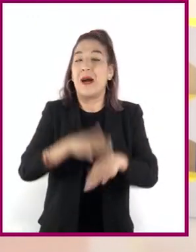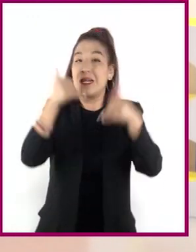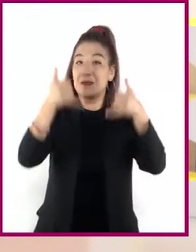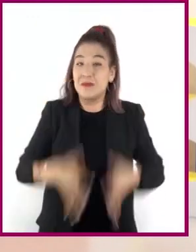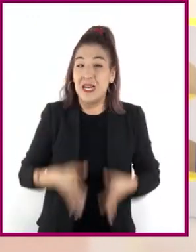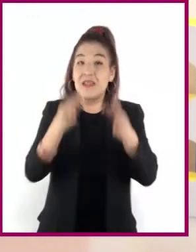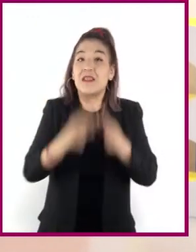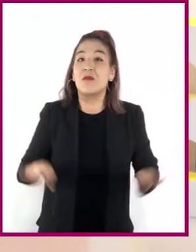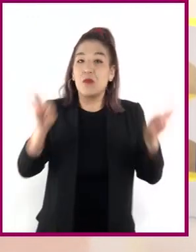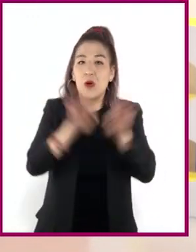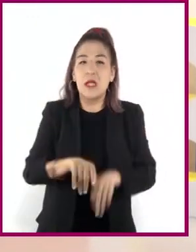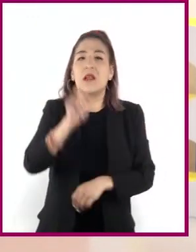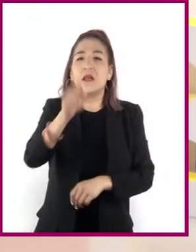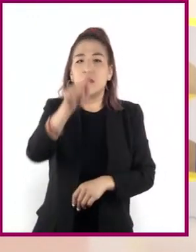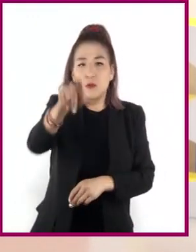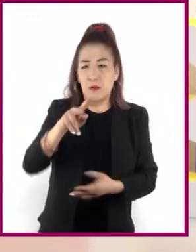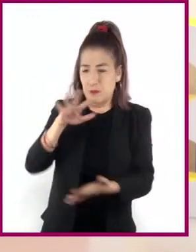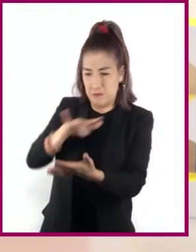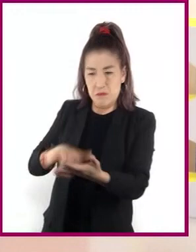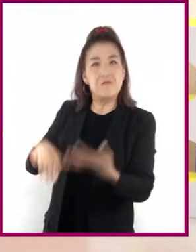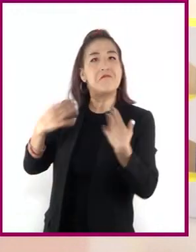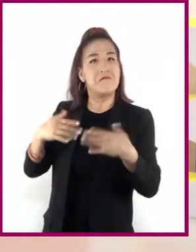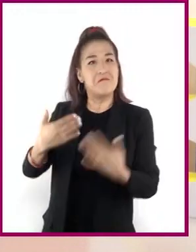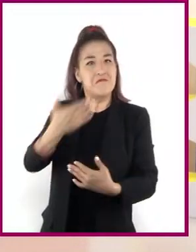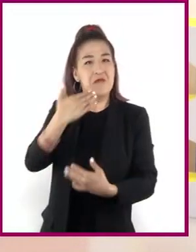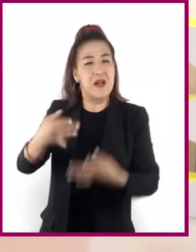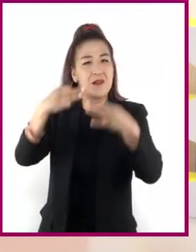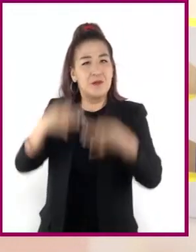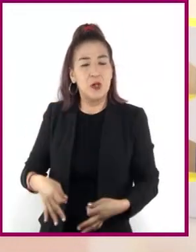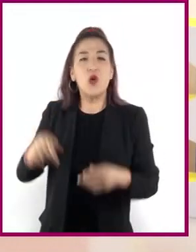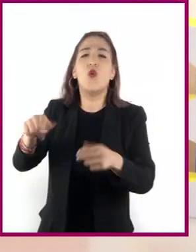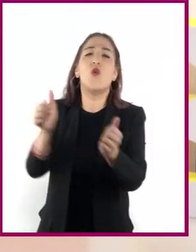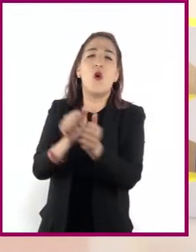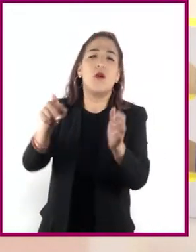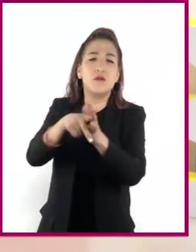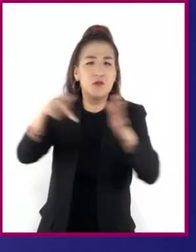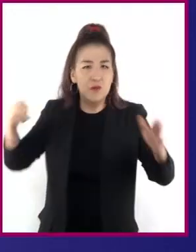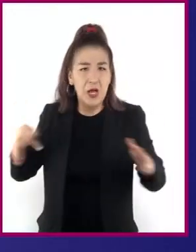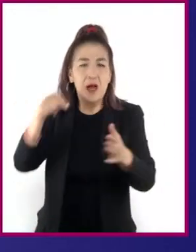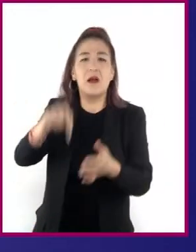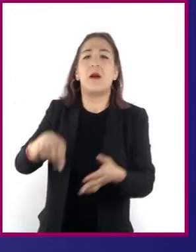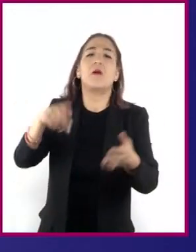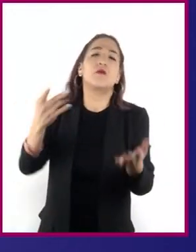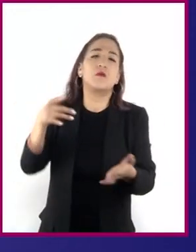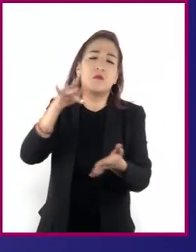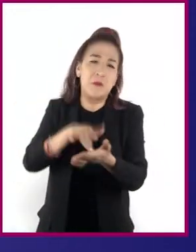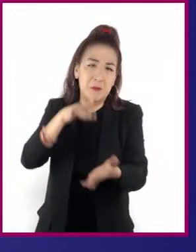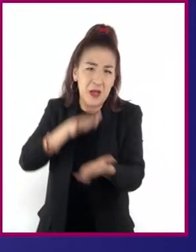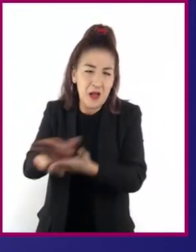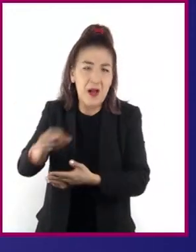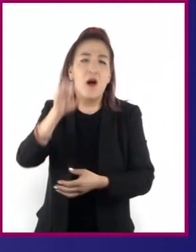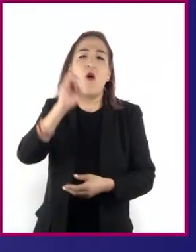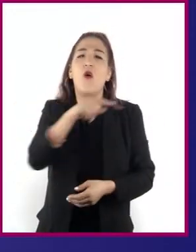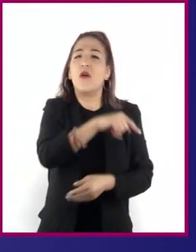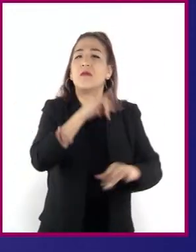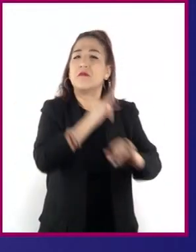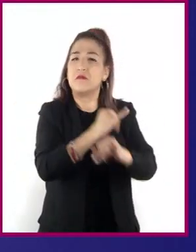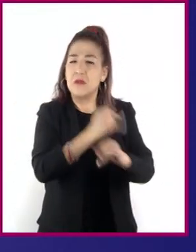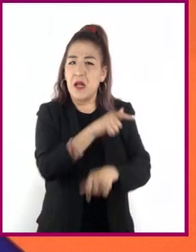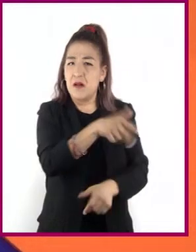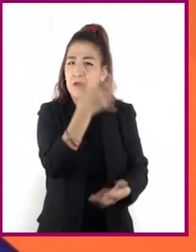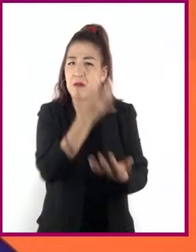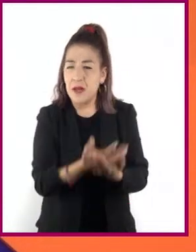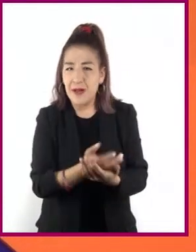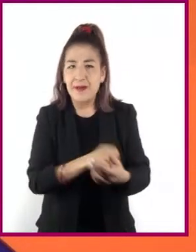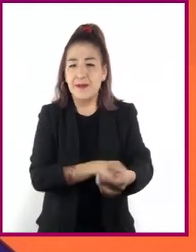posible que podamos leer estos textos ya sea en la prensa escrita o en digital a esta parte del proceso se le